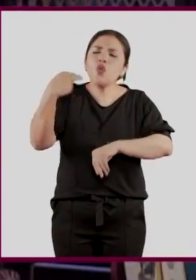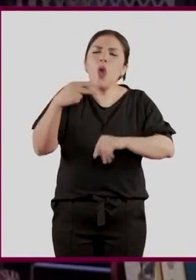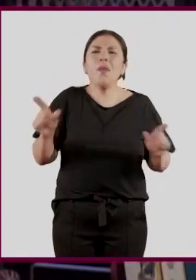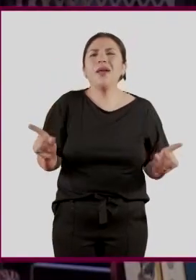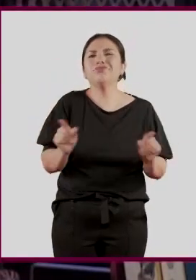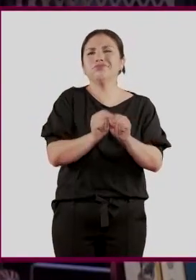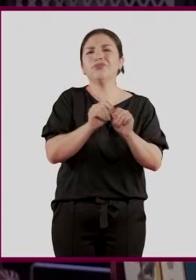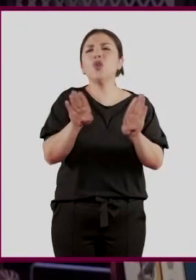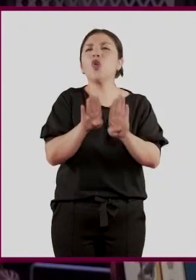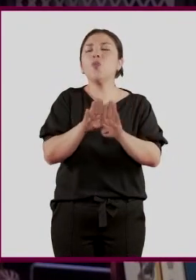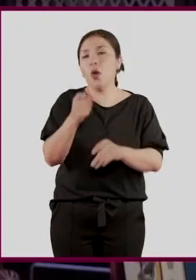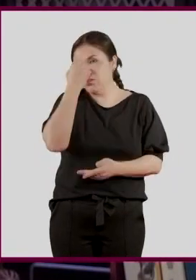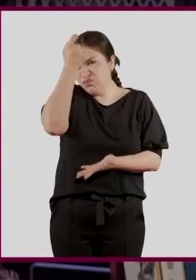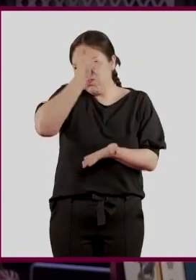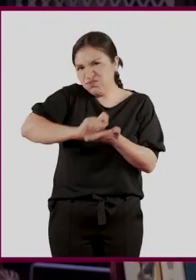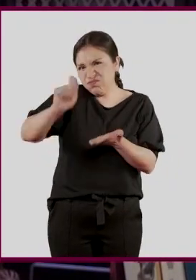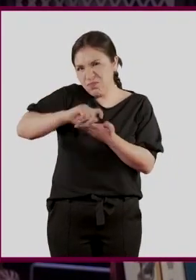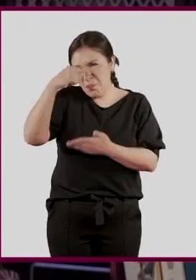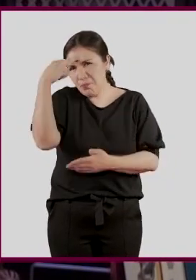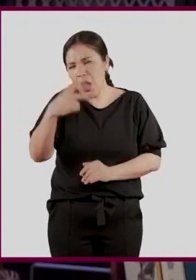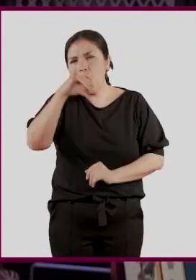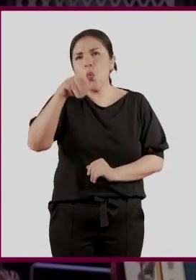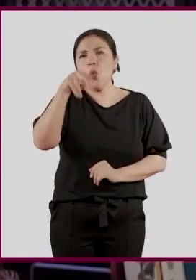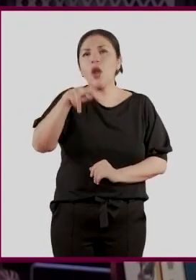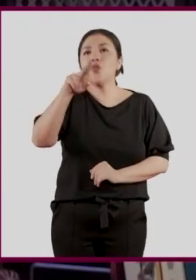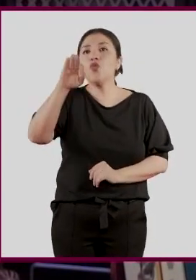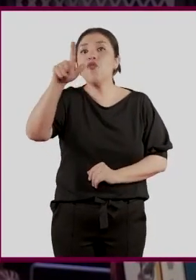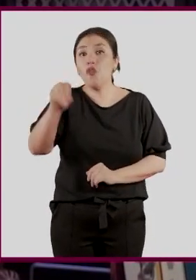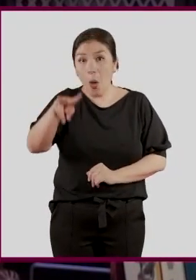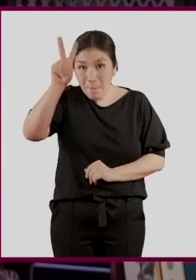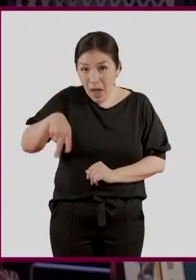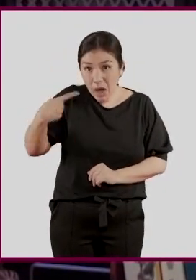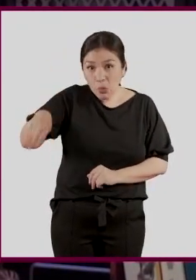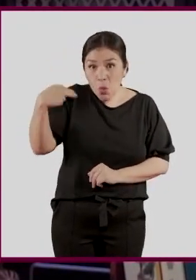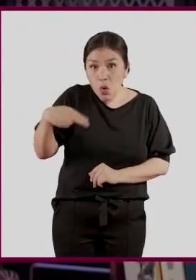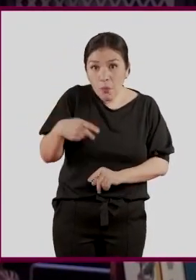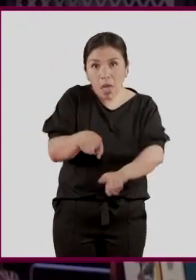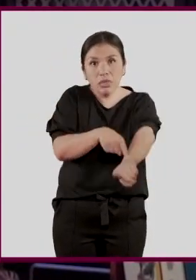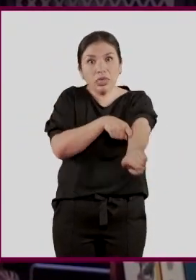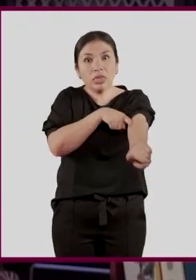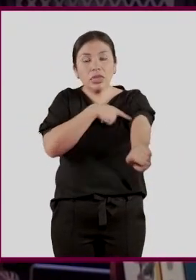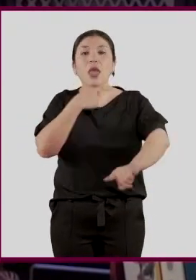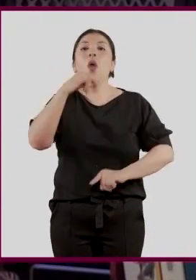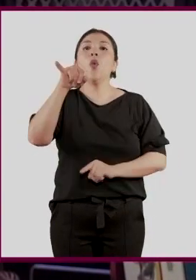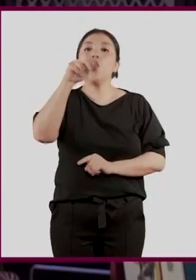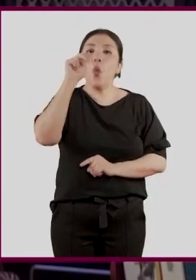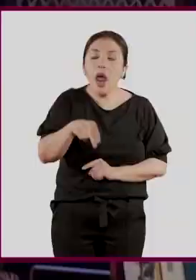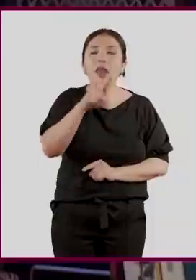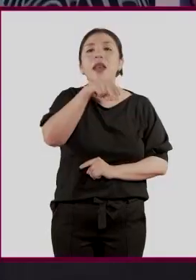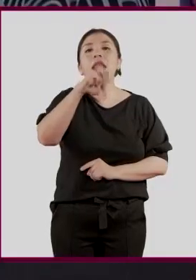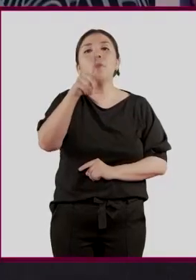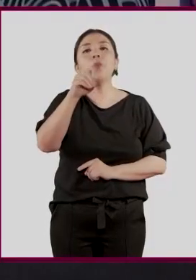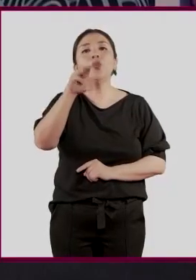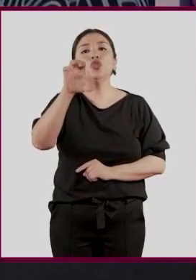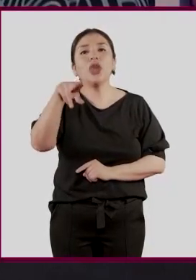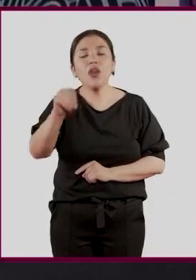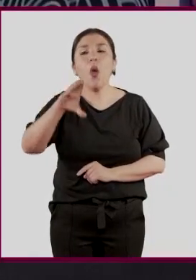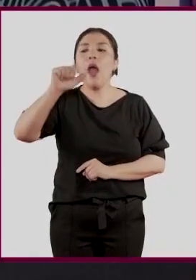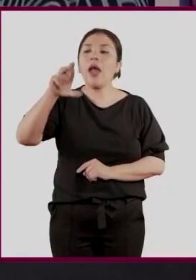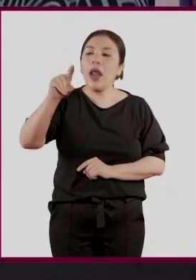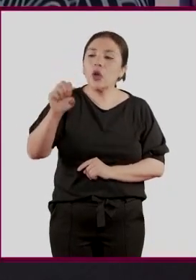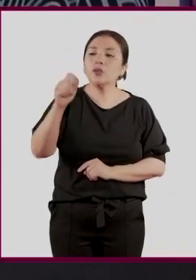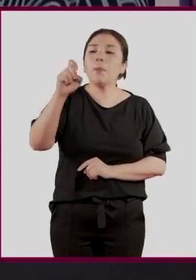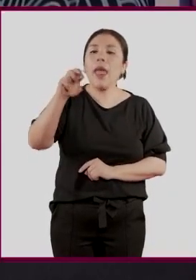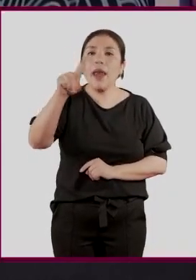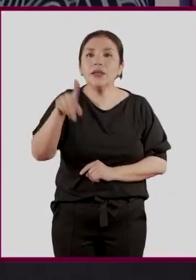nombre, como el caso del gran escritor mexicano Juan Rulfo, que en realidad se llamaba Juan